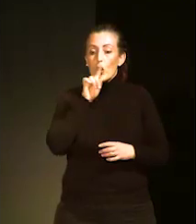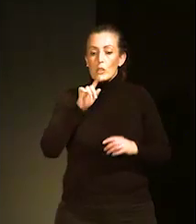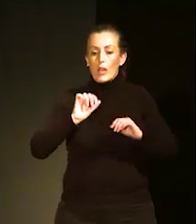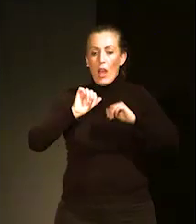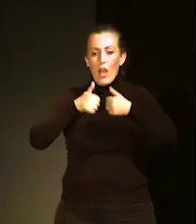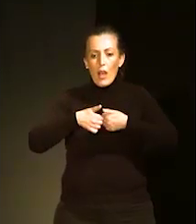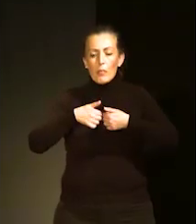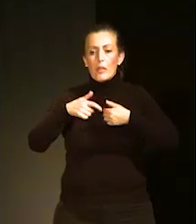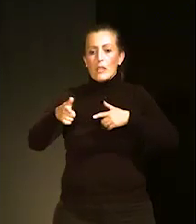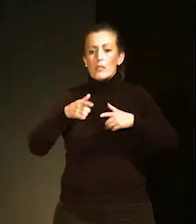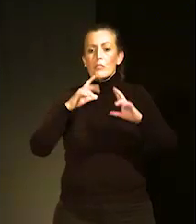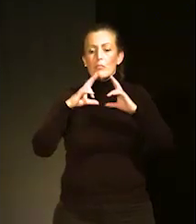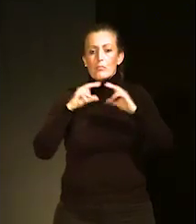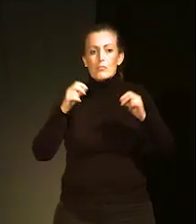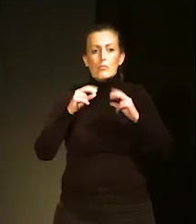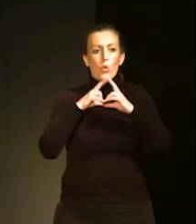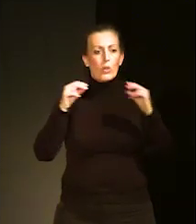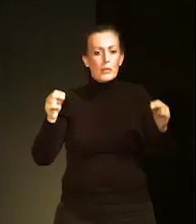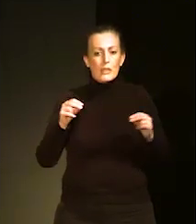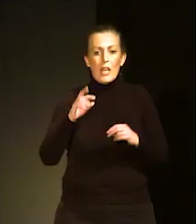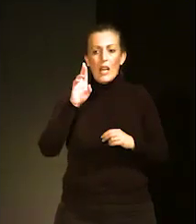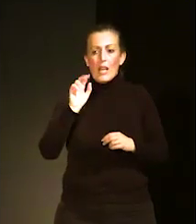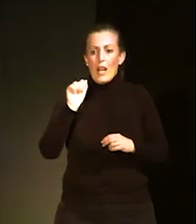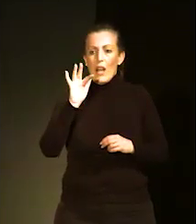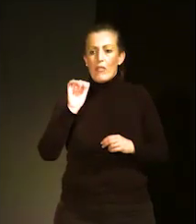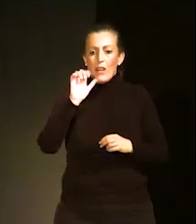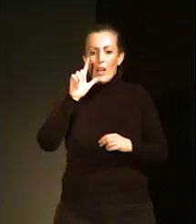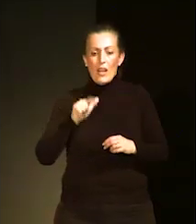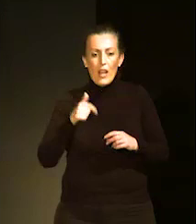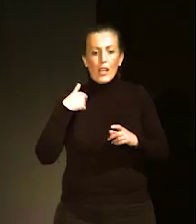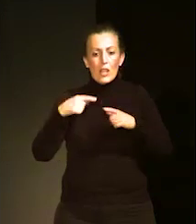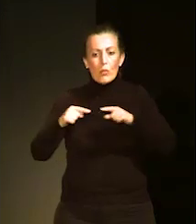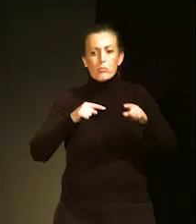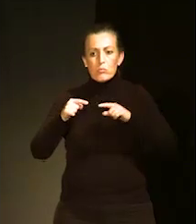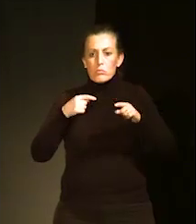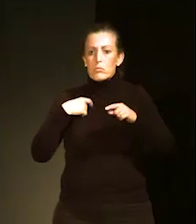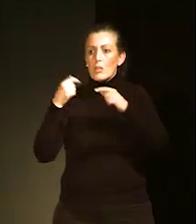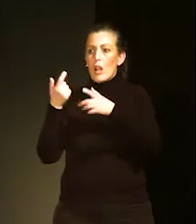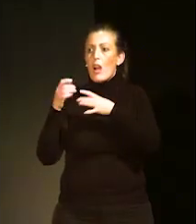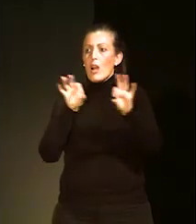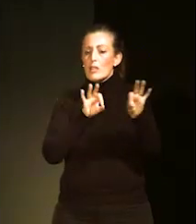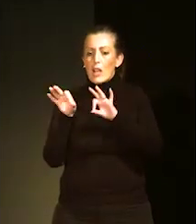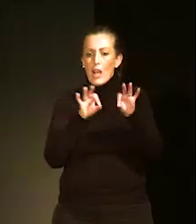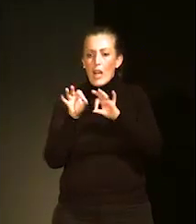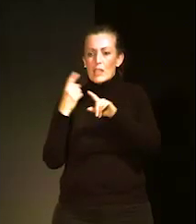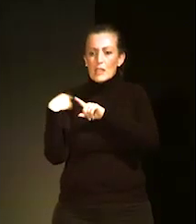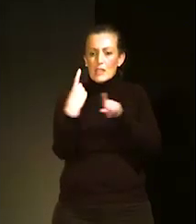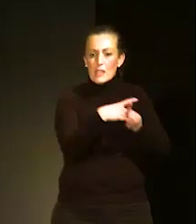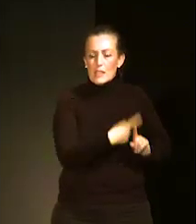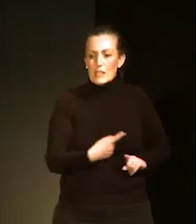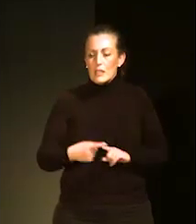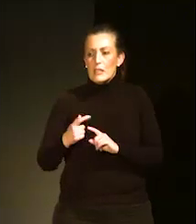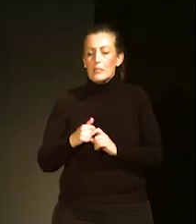el laboratorio teatral de la universidad rafael landívar donde ha dirigido diversas obras y todas son creaciones colectivas